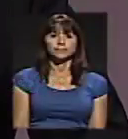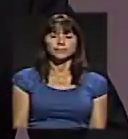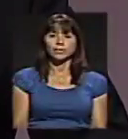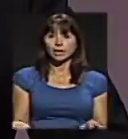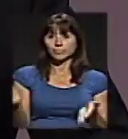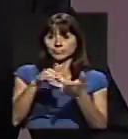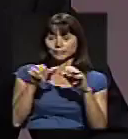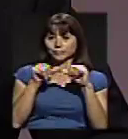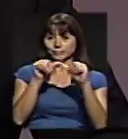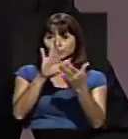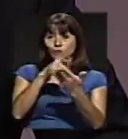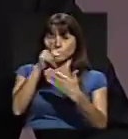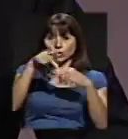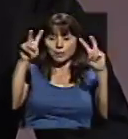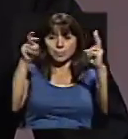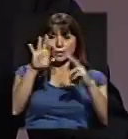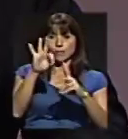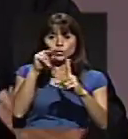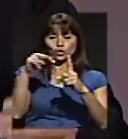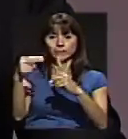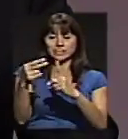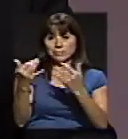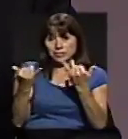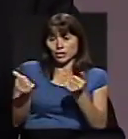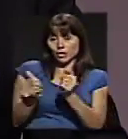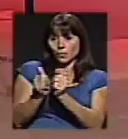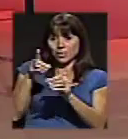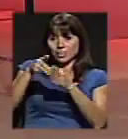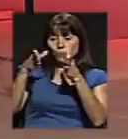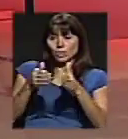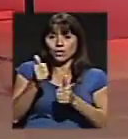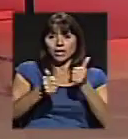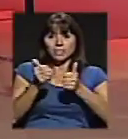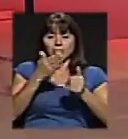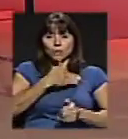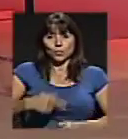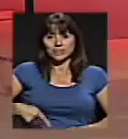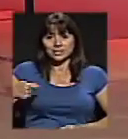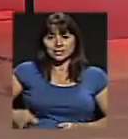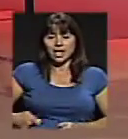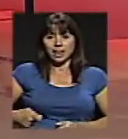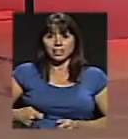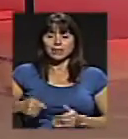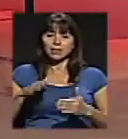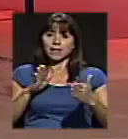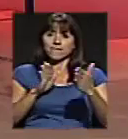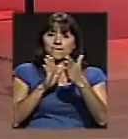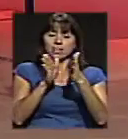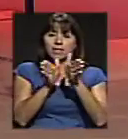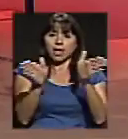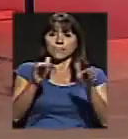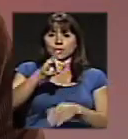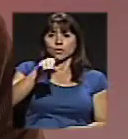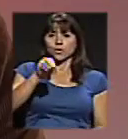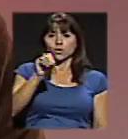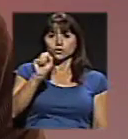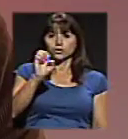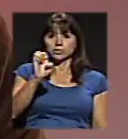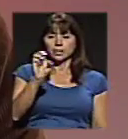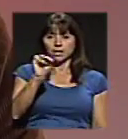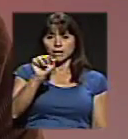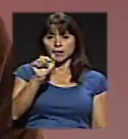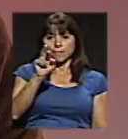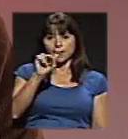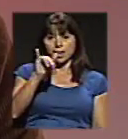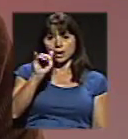Regresamos a su programa Puntos de Vista. En esta ocasión nos acompaña el diputado y candidato presidencial del Frente Amplio, José María Villalta. Don José María,